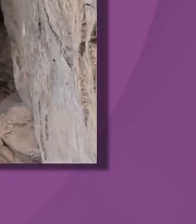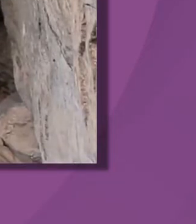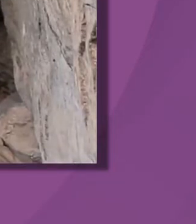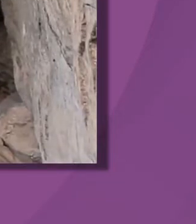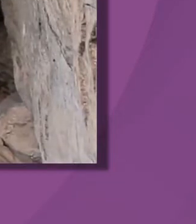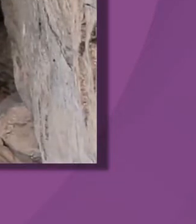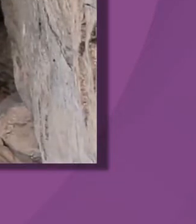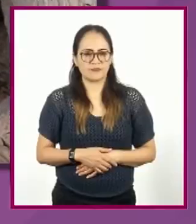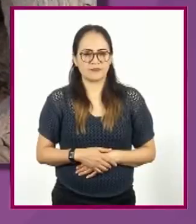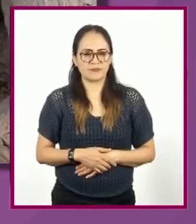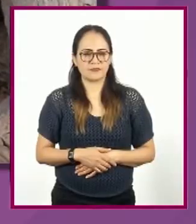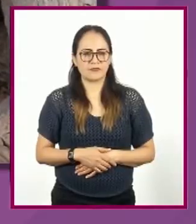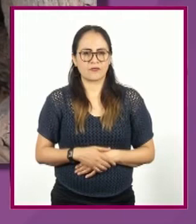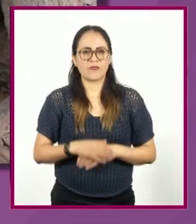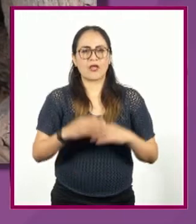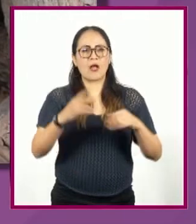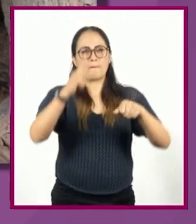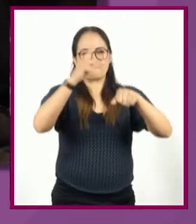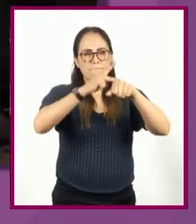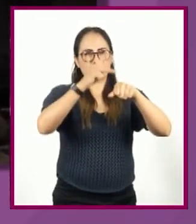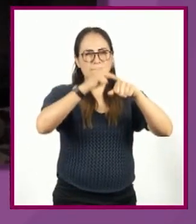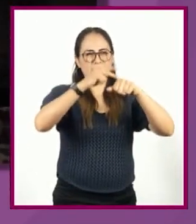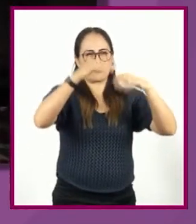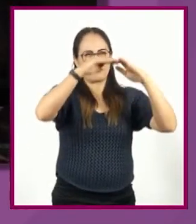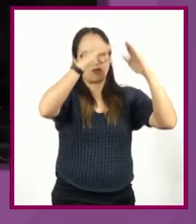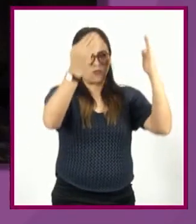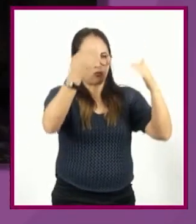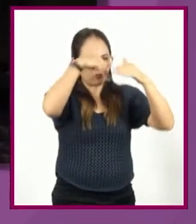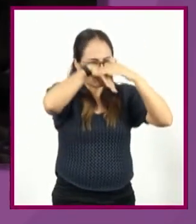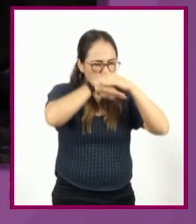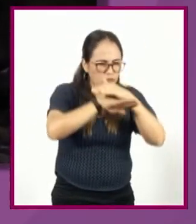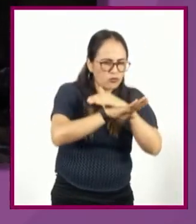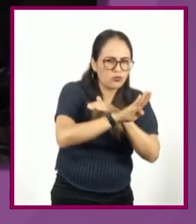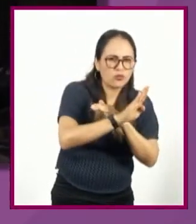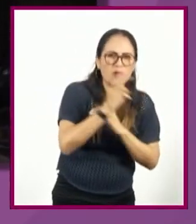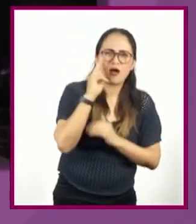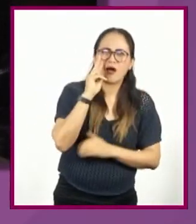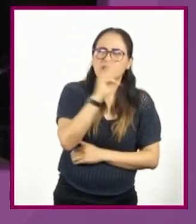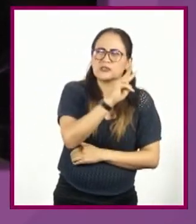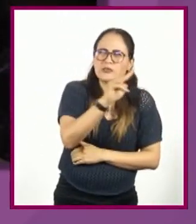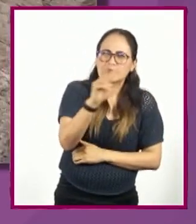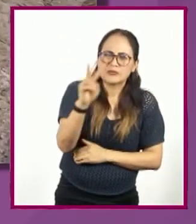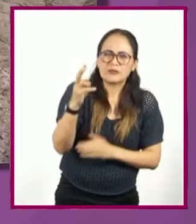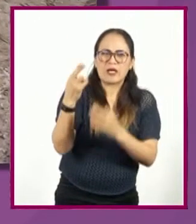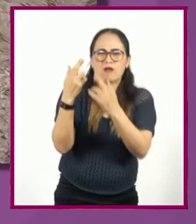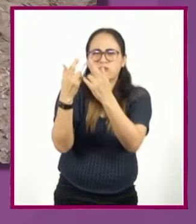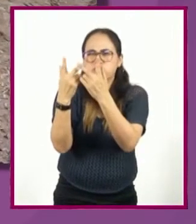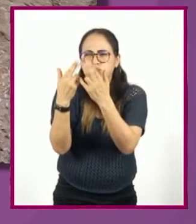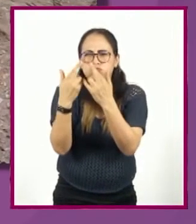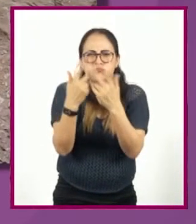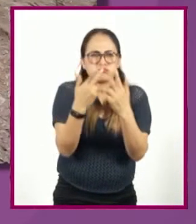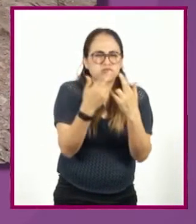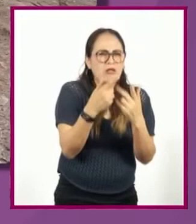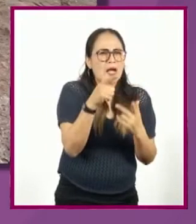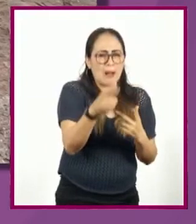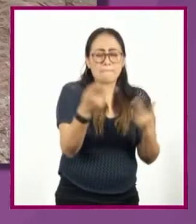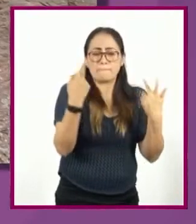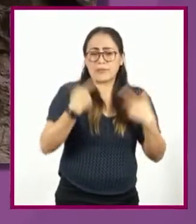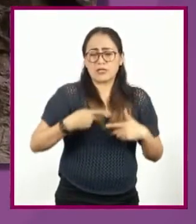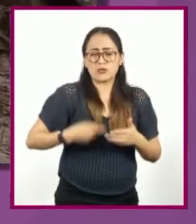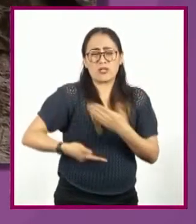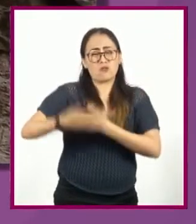Entre los muros de sus cuevas escondidas, es posible descubrir huellas ancestrales de quienes poblaron este